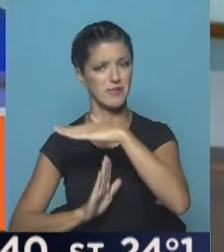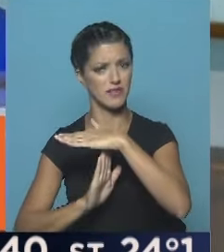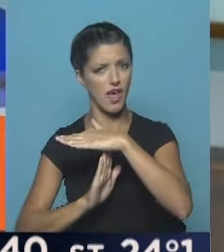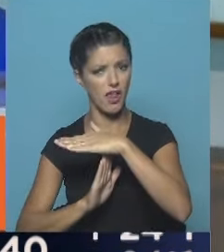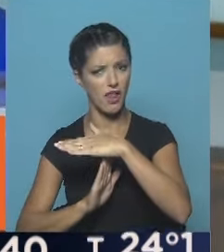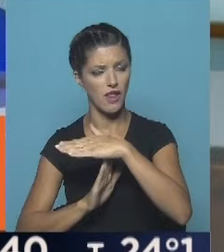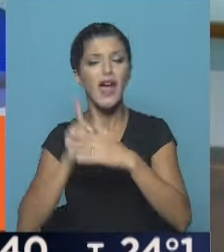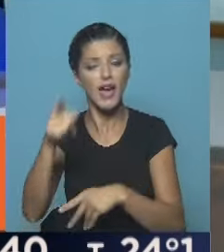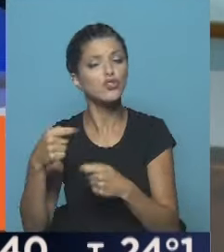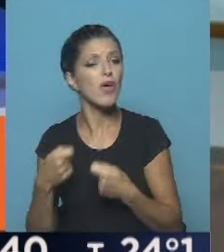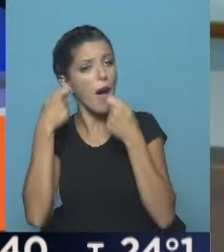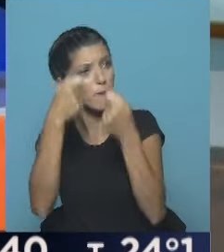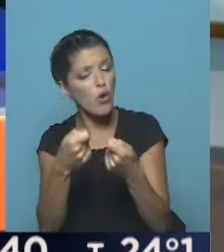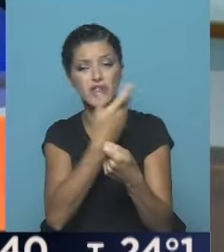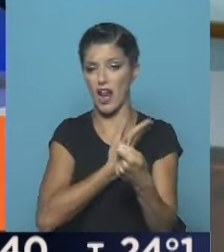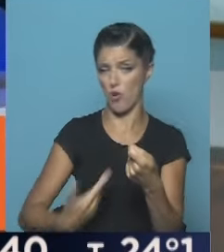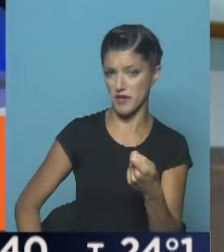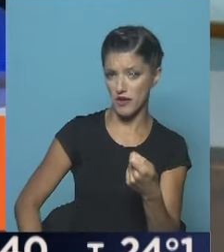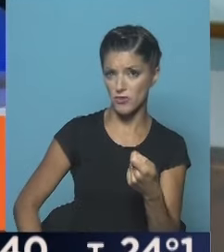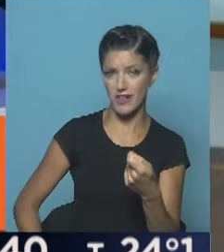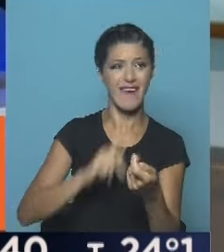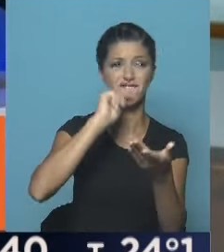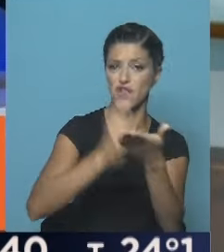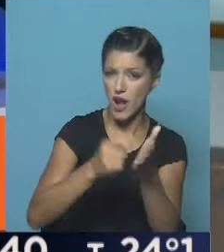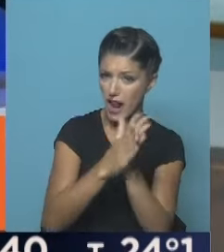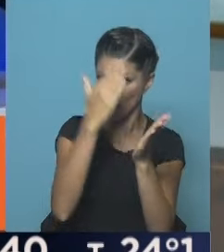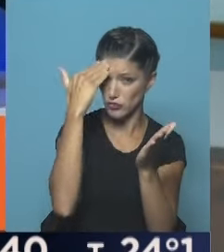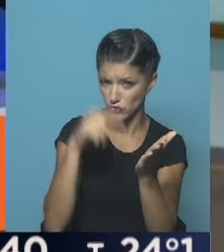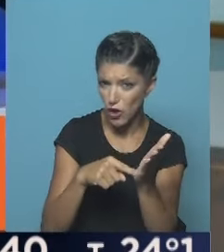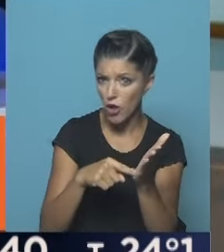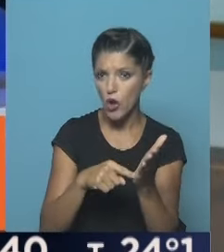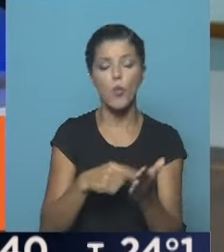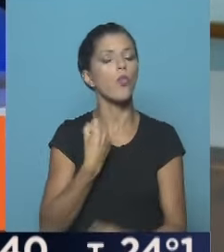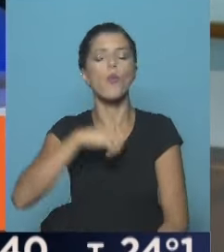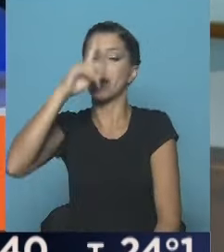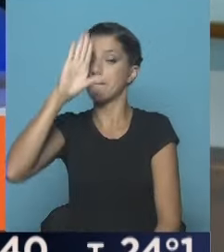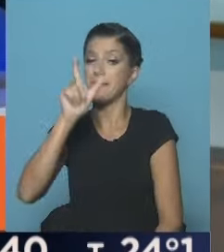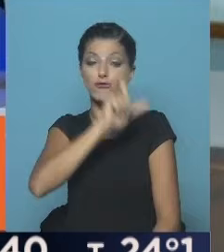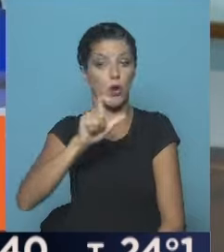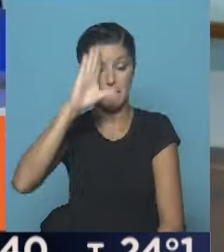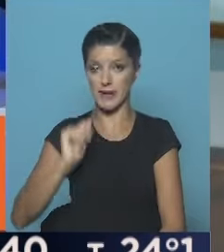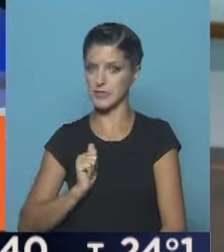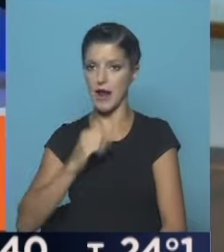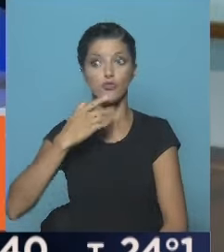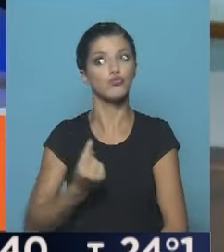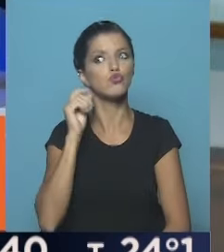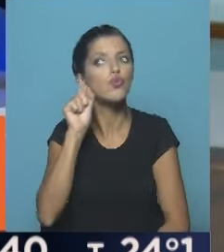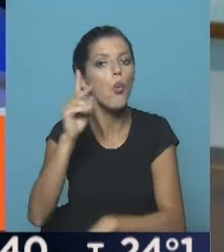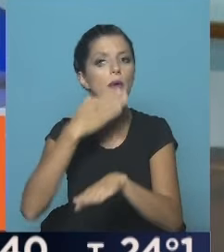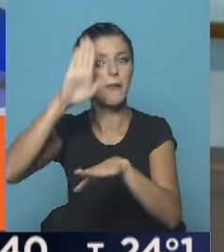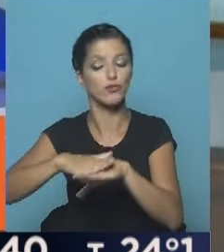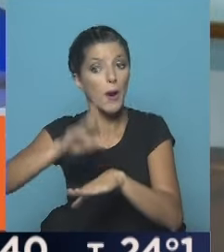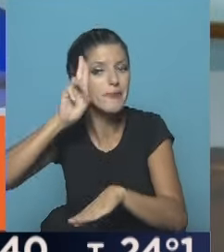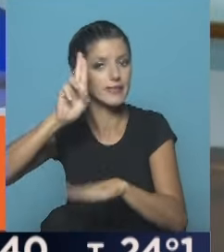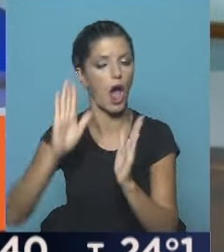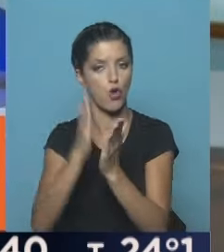del lado de un gobierno que desconoce la Constitución cuando el juramento de cualquier militar en mi país es hacer cumplir la Constitución? ¿Se